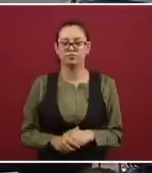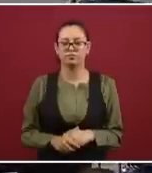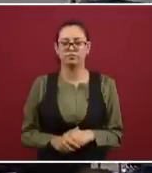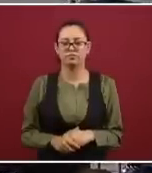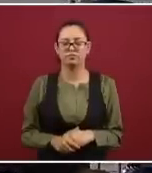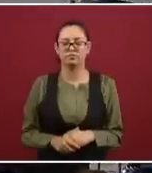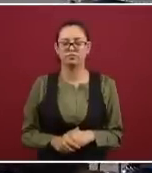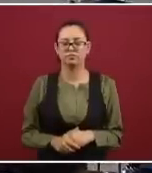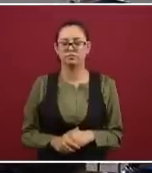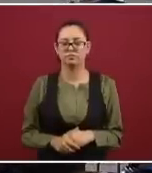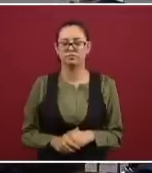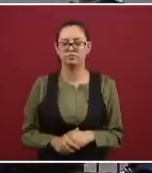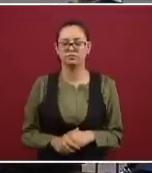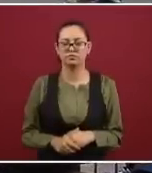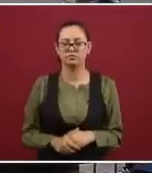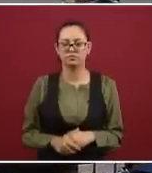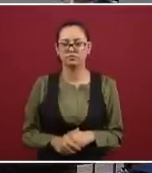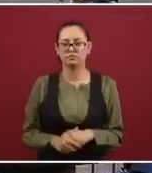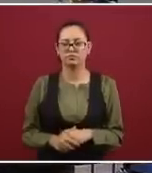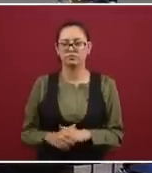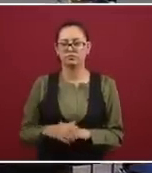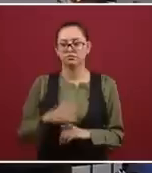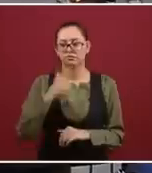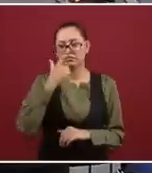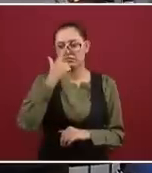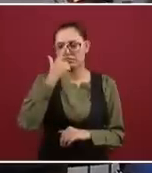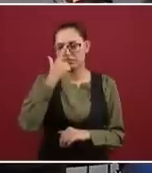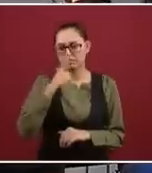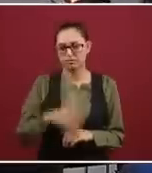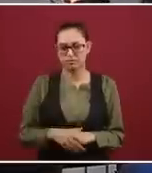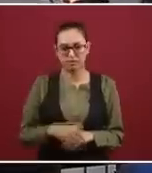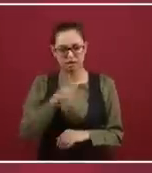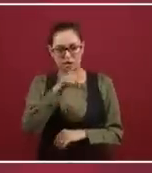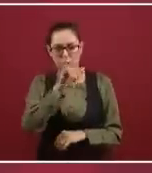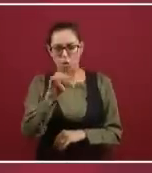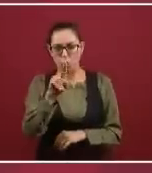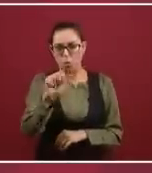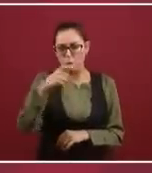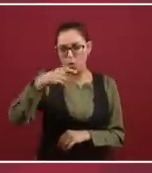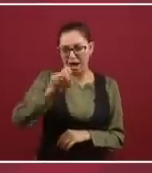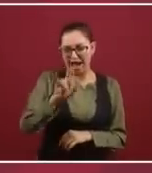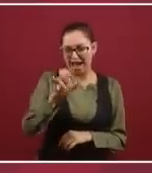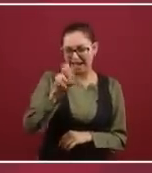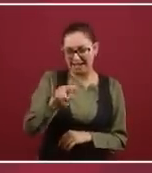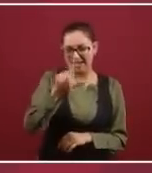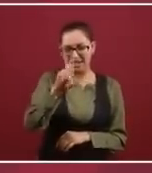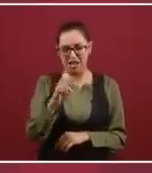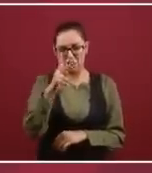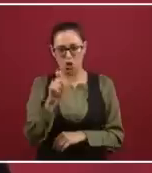ve qué está diciendo Joaquín López Dóriga.